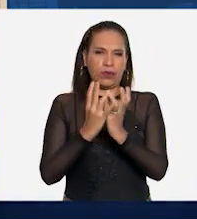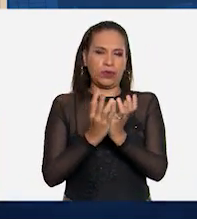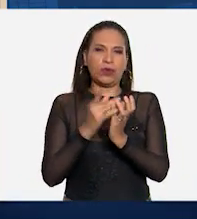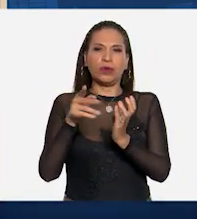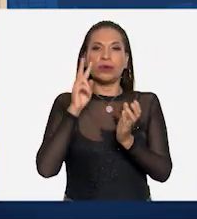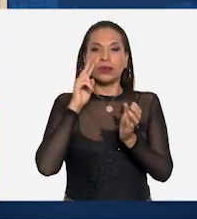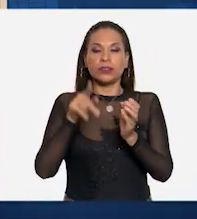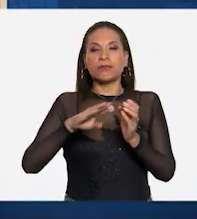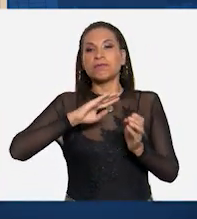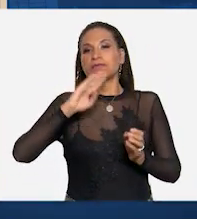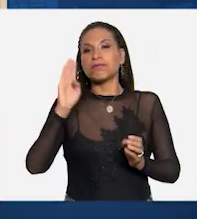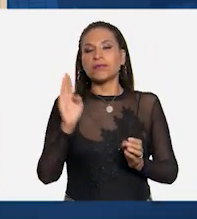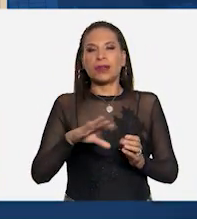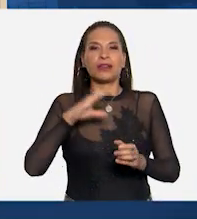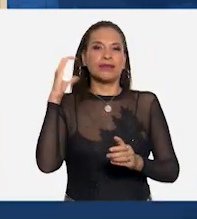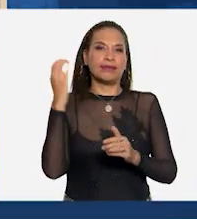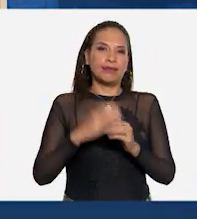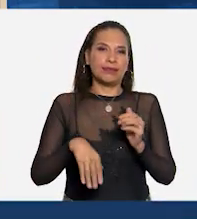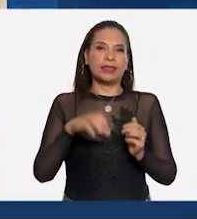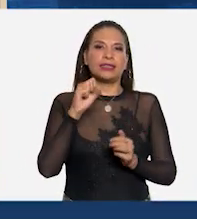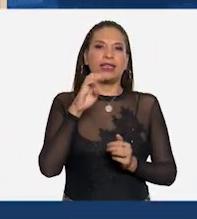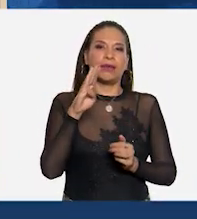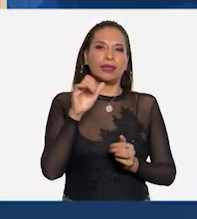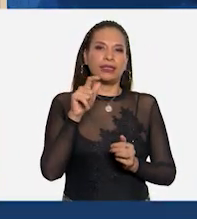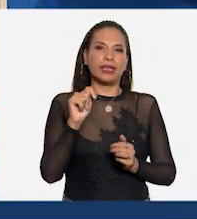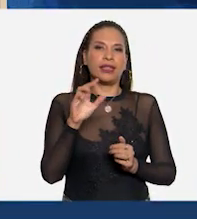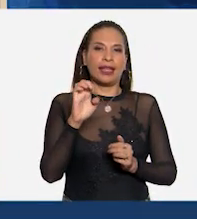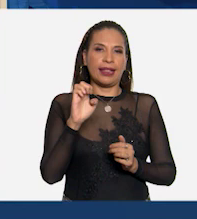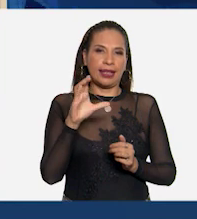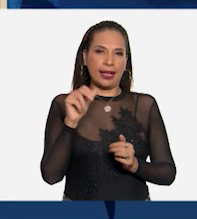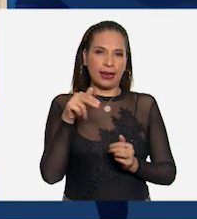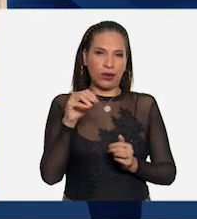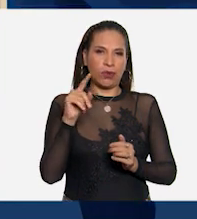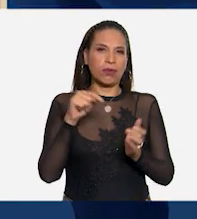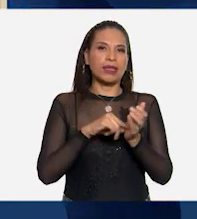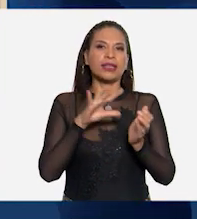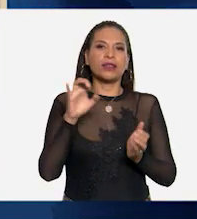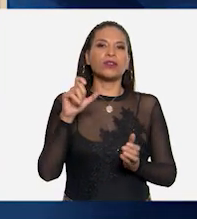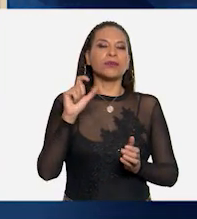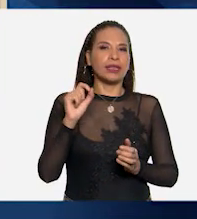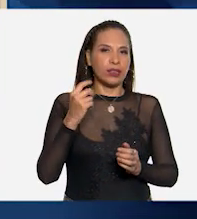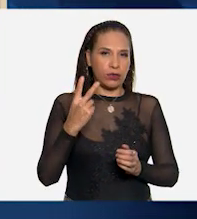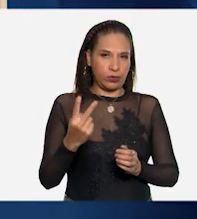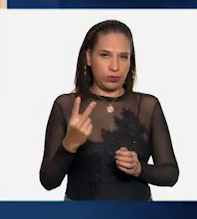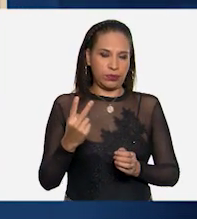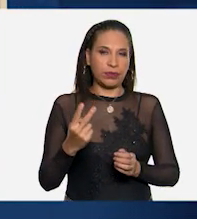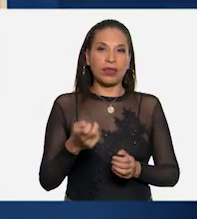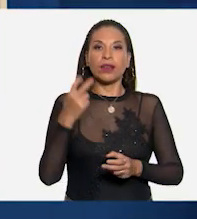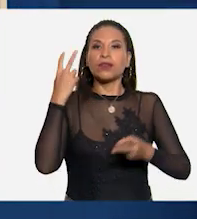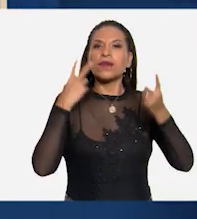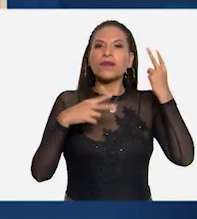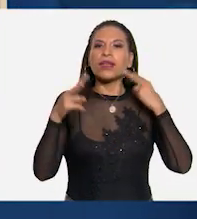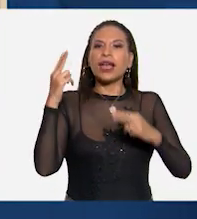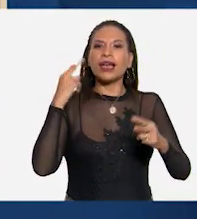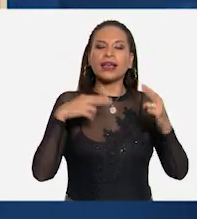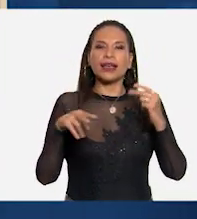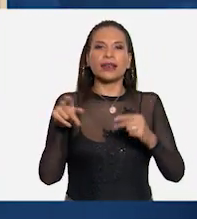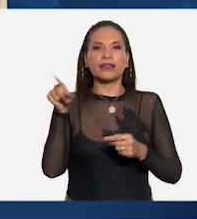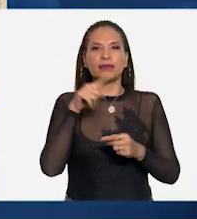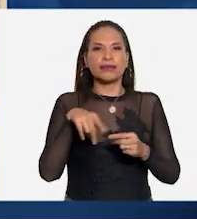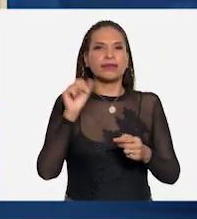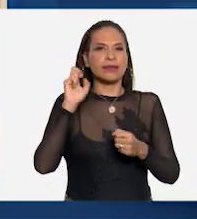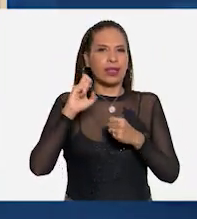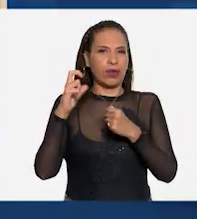tras su muerte, concluyó Sebastián Elcano en 1522. Estos viajes pusieron a los